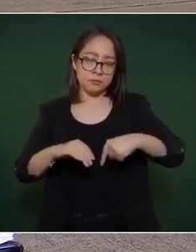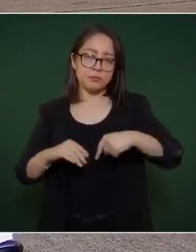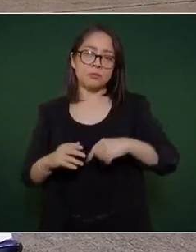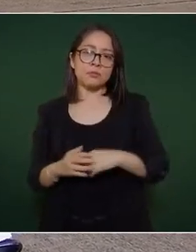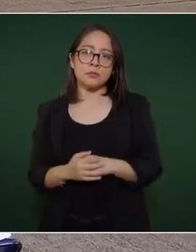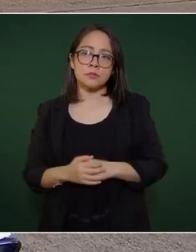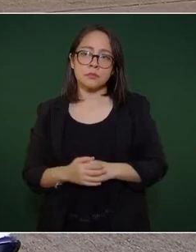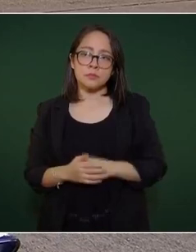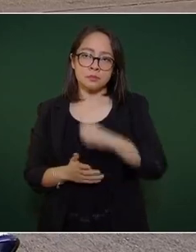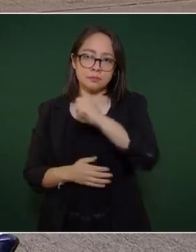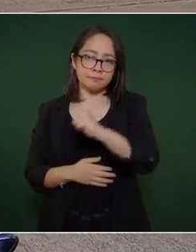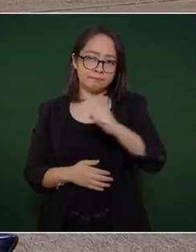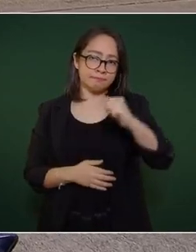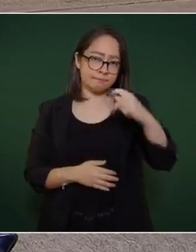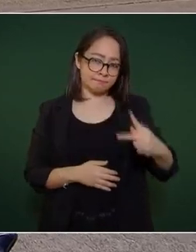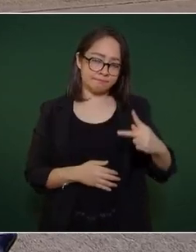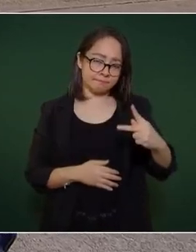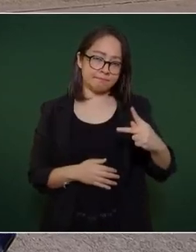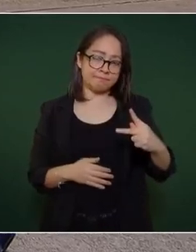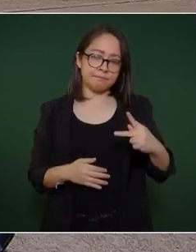de Veracruz.